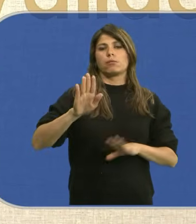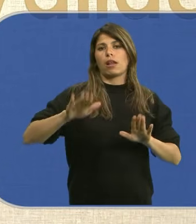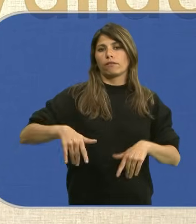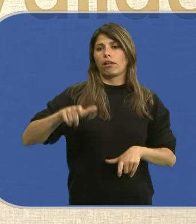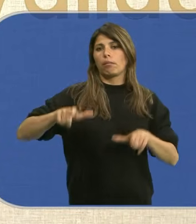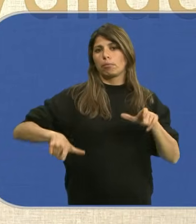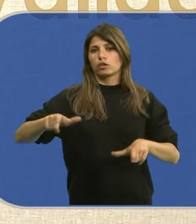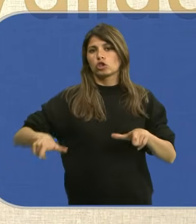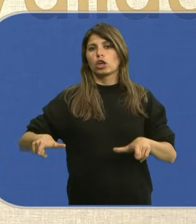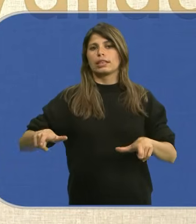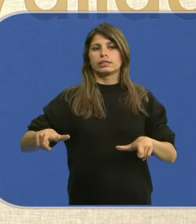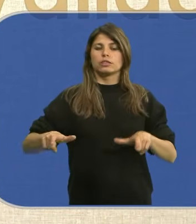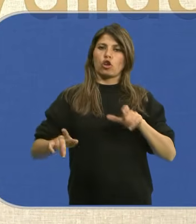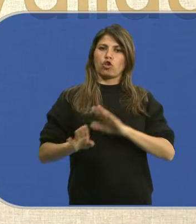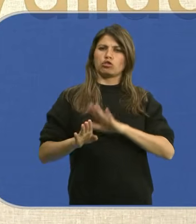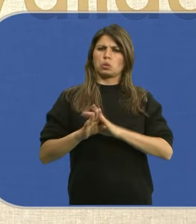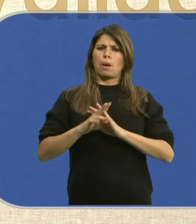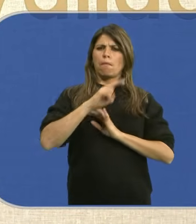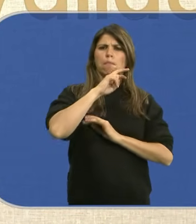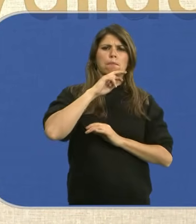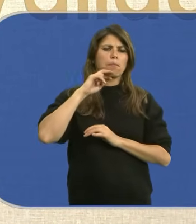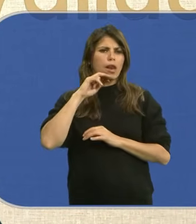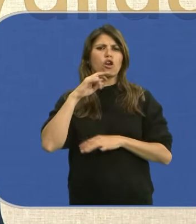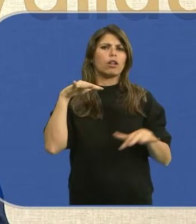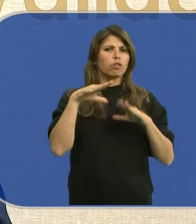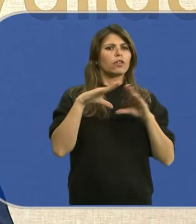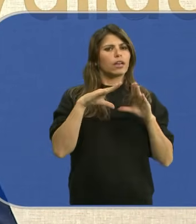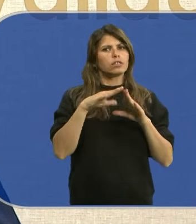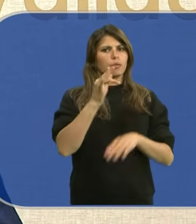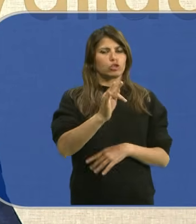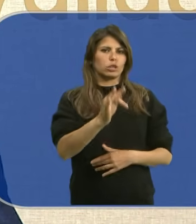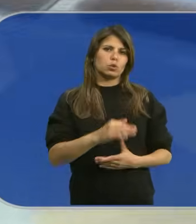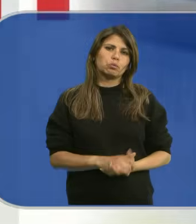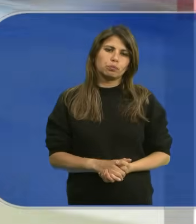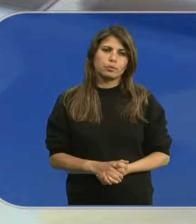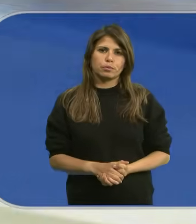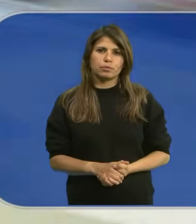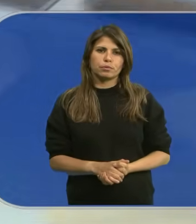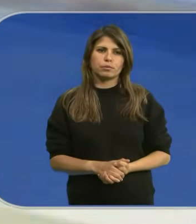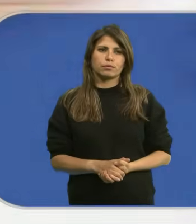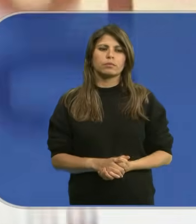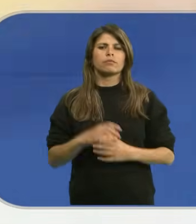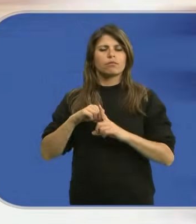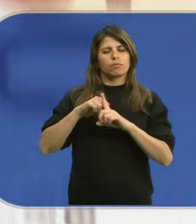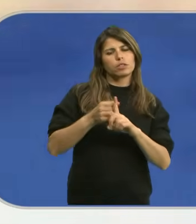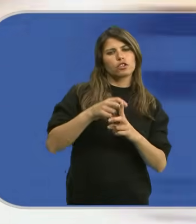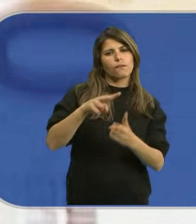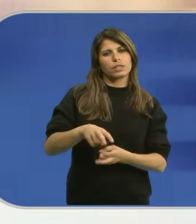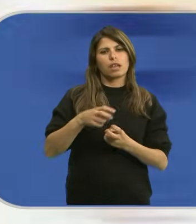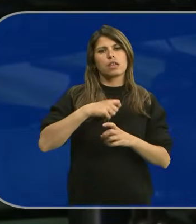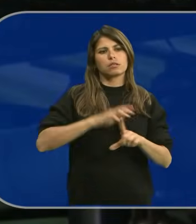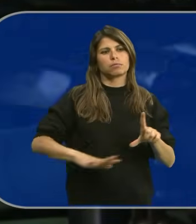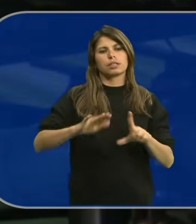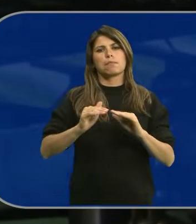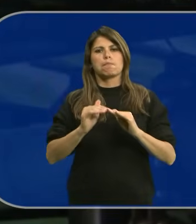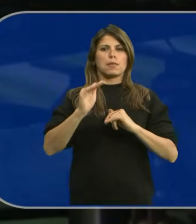los contribuyentes, siguen valorando positivamente la acción de la Iglesia. La presión fiscal en España ha subido algo